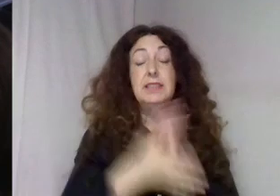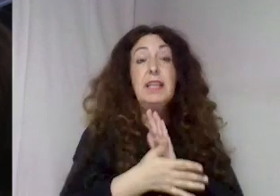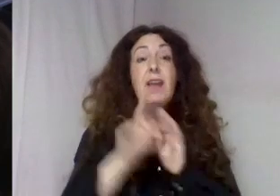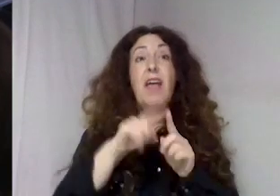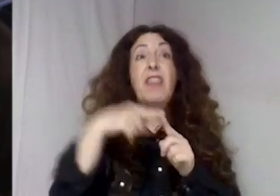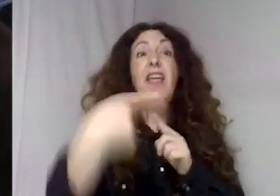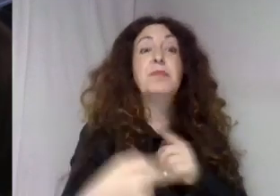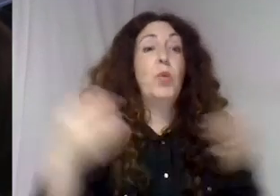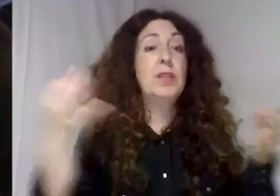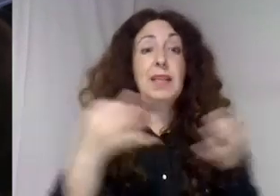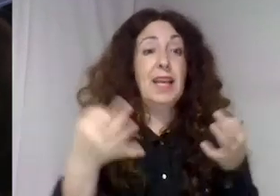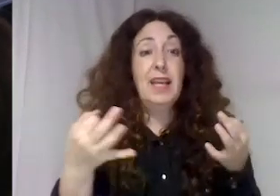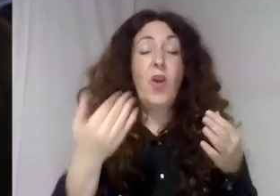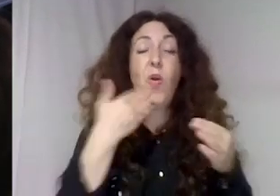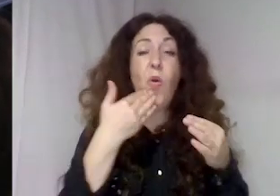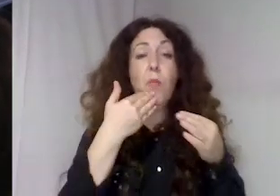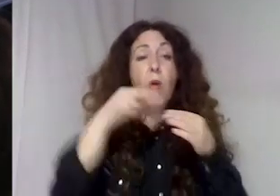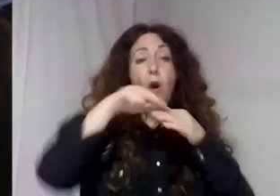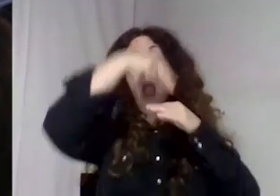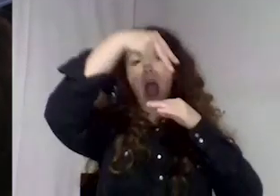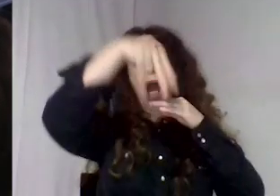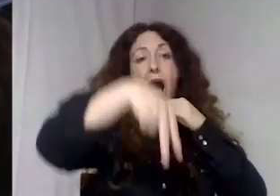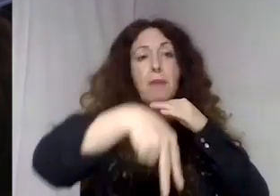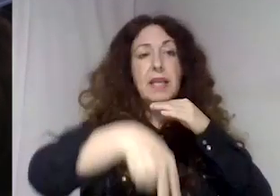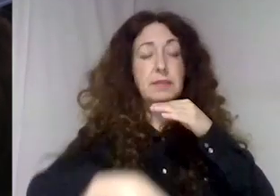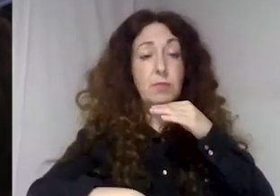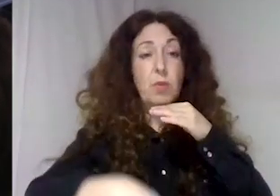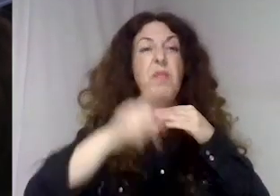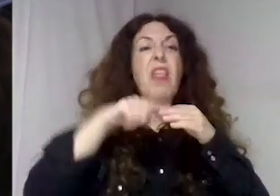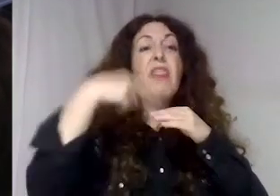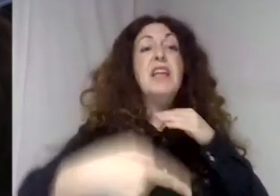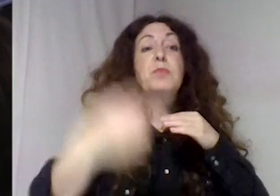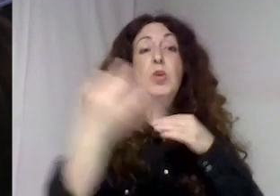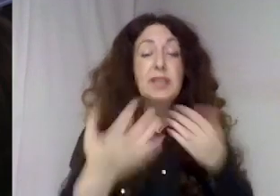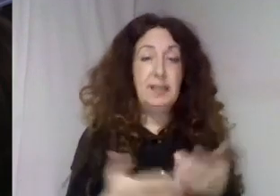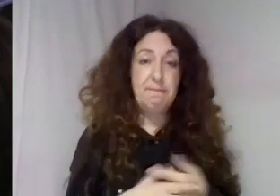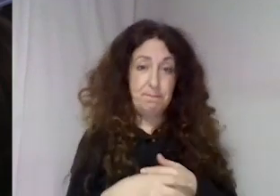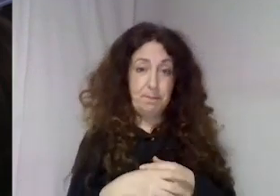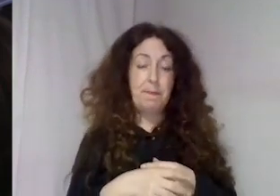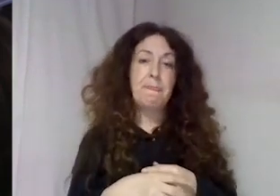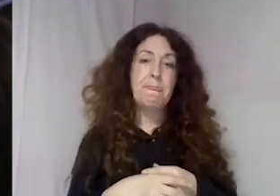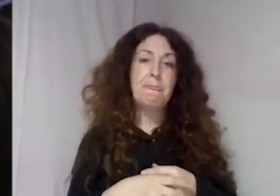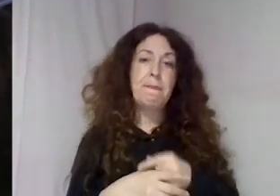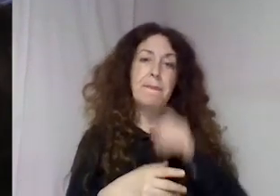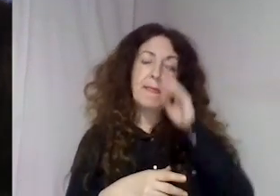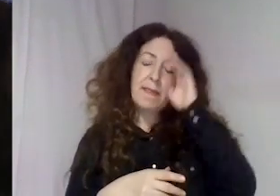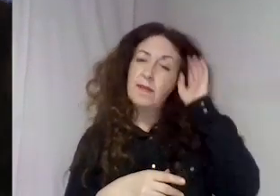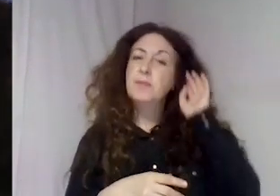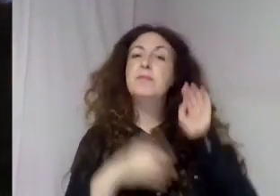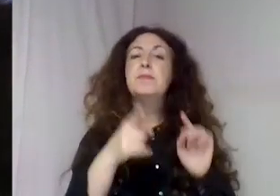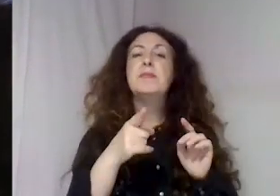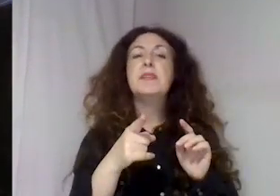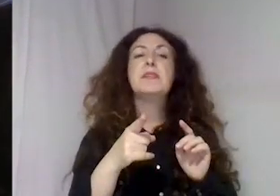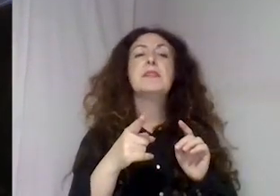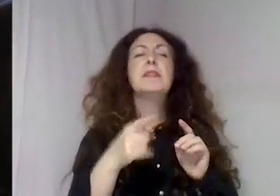Viene ahí el pacifismo. Tú eres pacifista. Te dan un fusil para defender la patria, ¿no?, como en 1914.